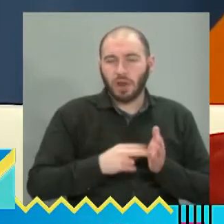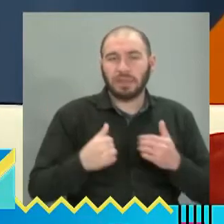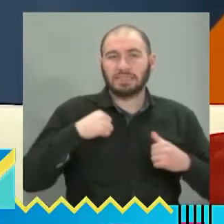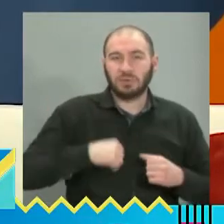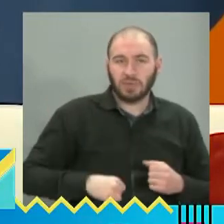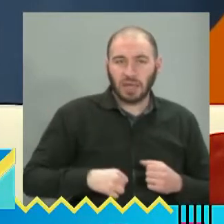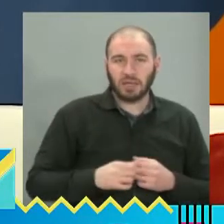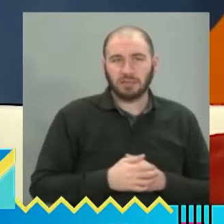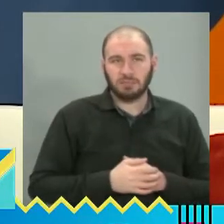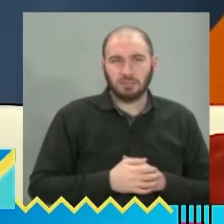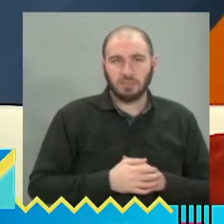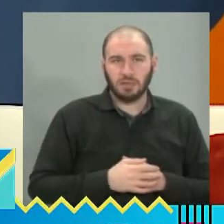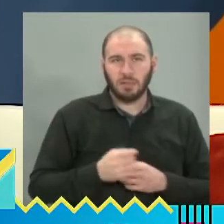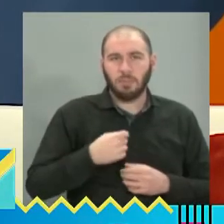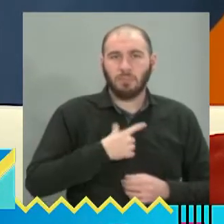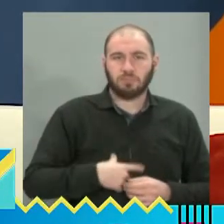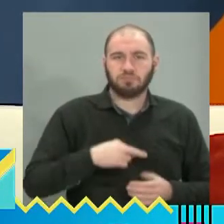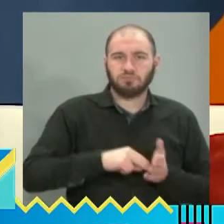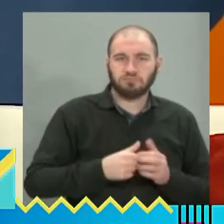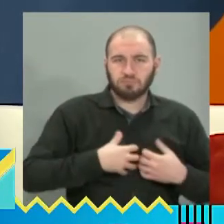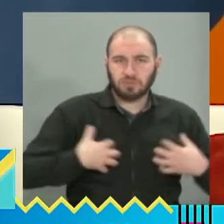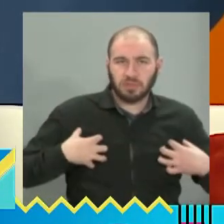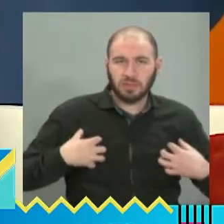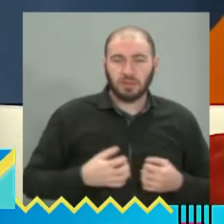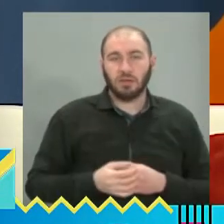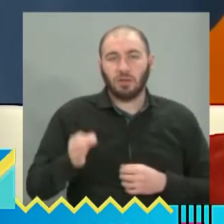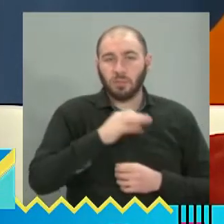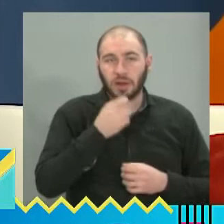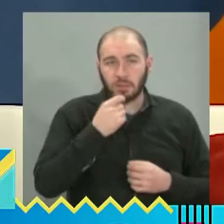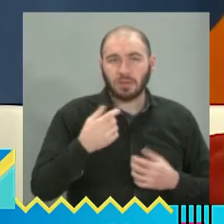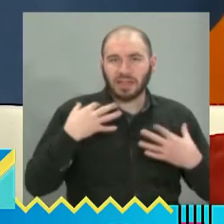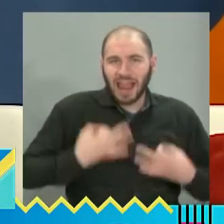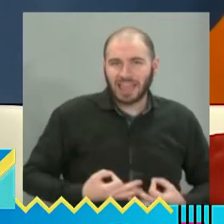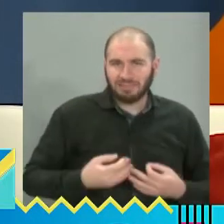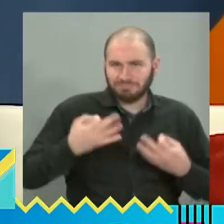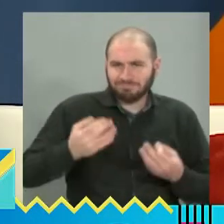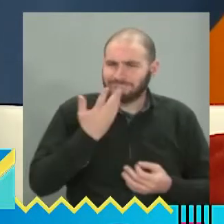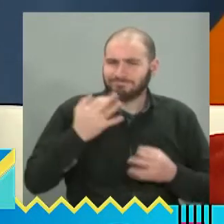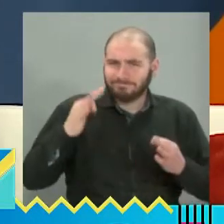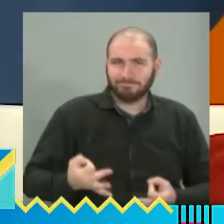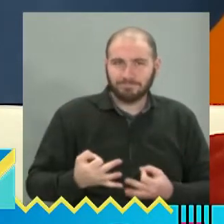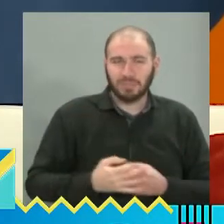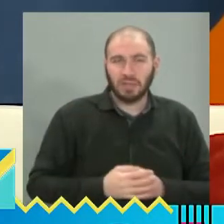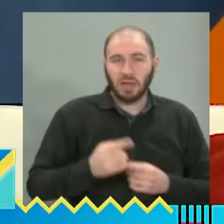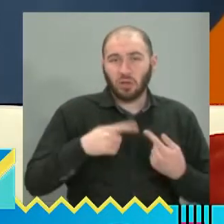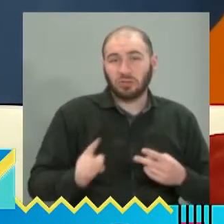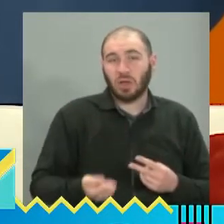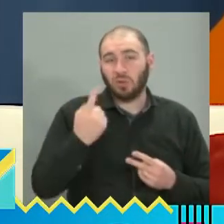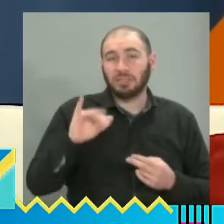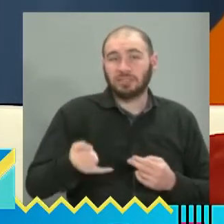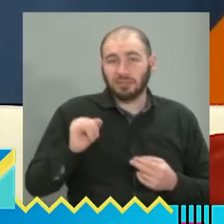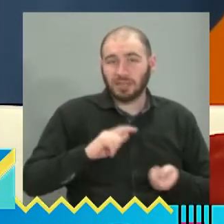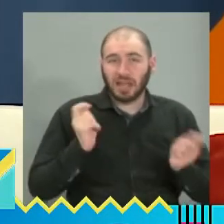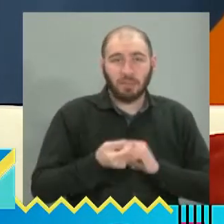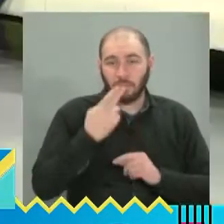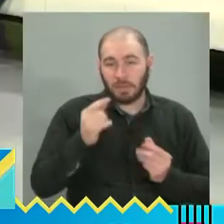cirugía, de que te tengan que hacer un bypass, abrirte el pecho, si te interesa tener una buena, querés disfrutar, una de las cosas que tenés que hacer para cambiar